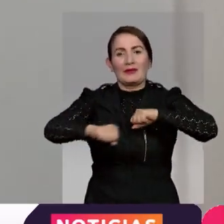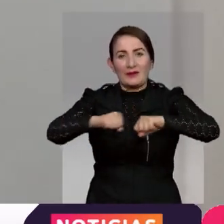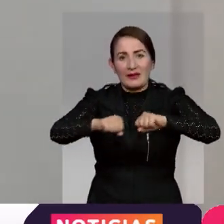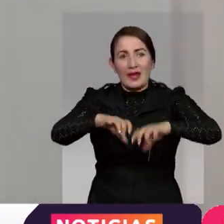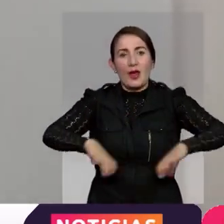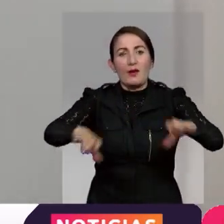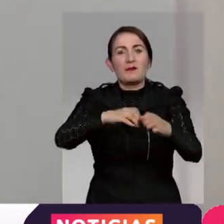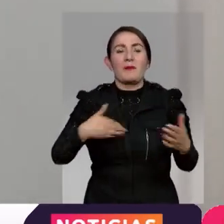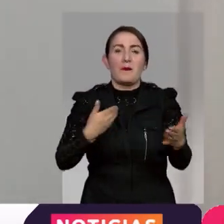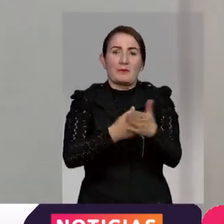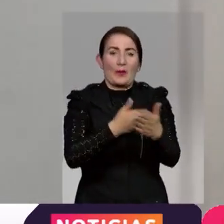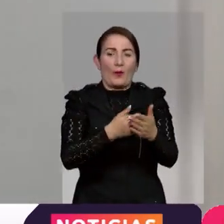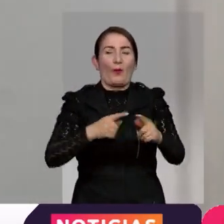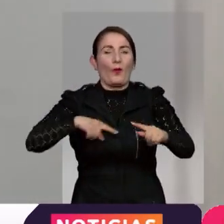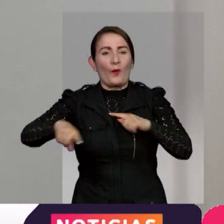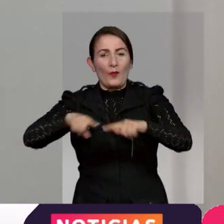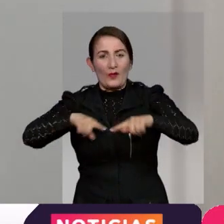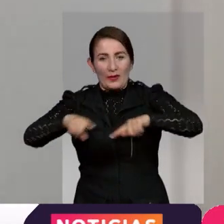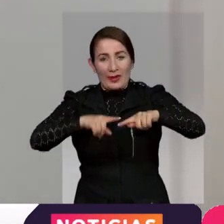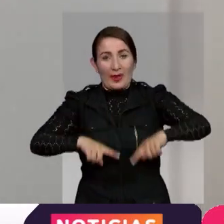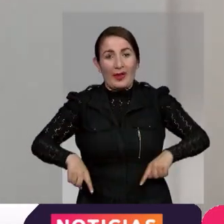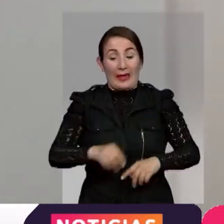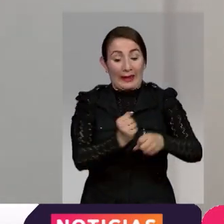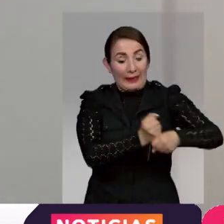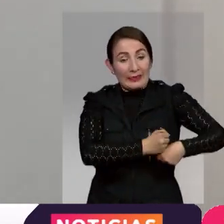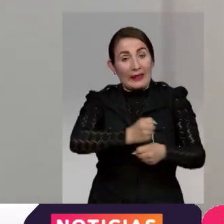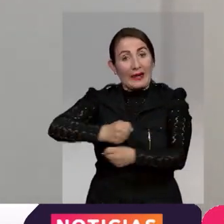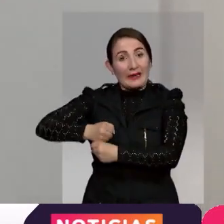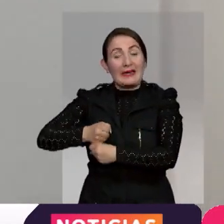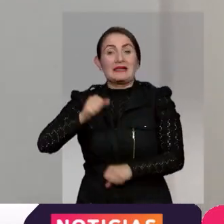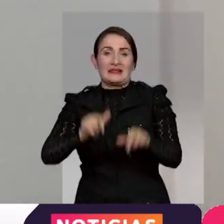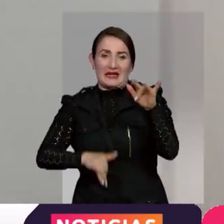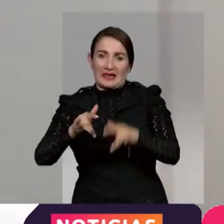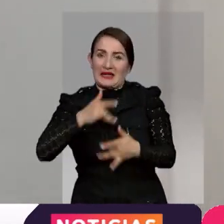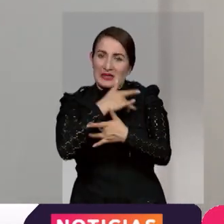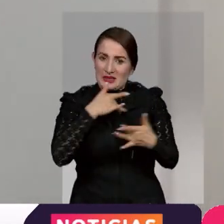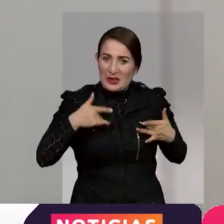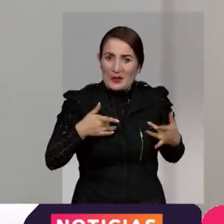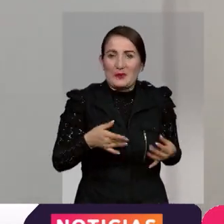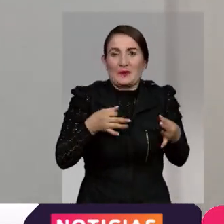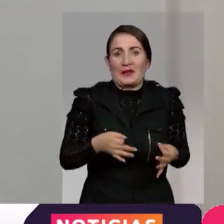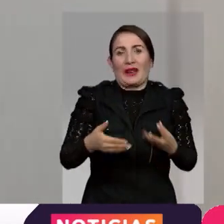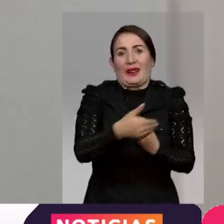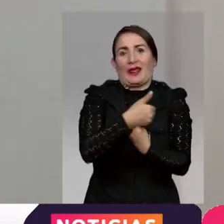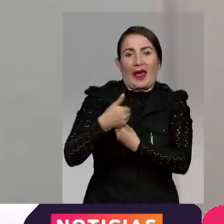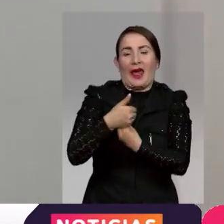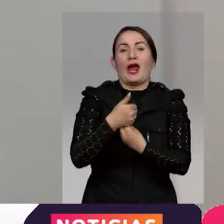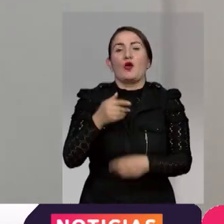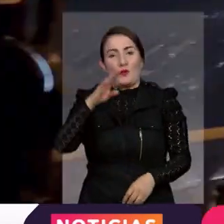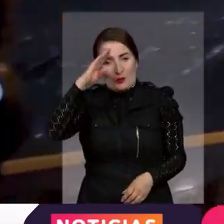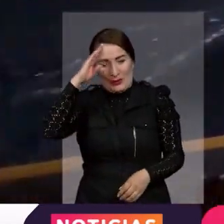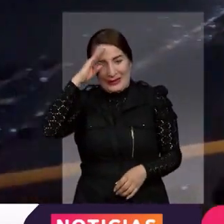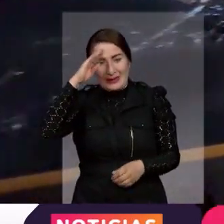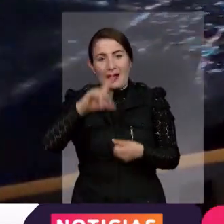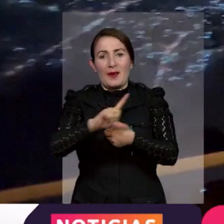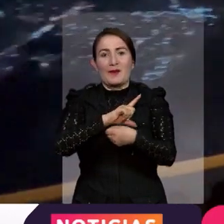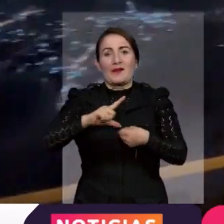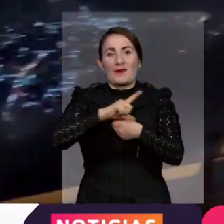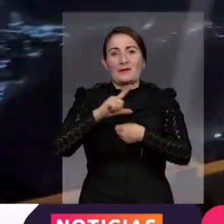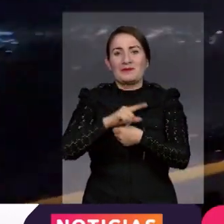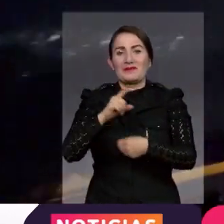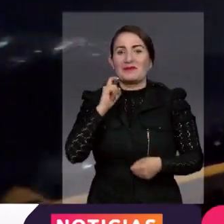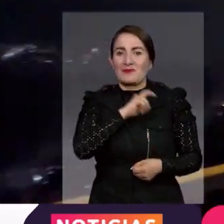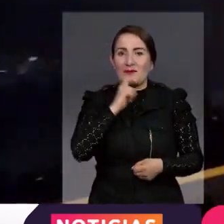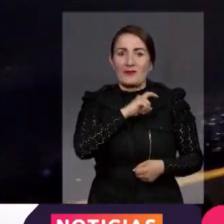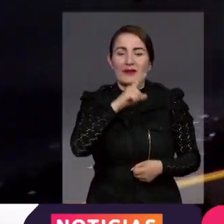el respaldo y la coordinación del IDRD, la Secretaría de Seguridad, Policía, Alcaldía Local de Santa Fe. Con la